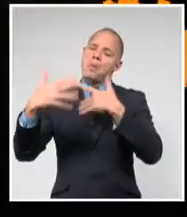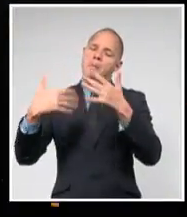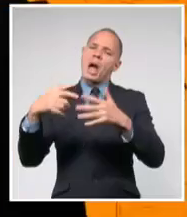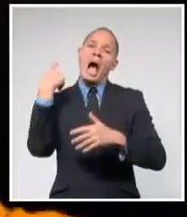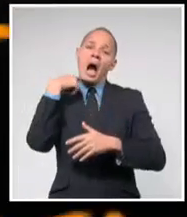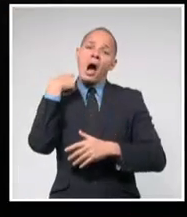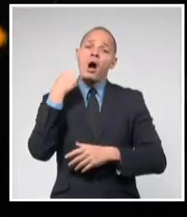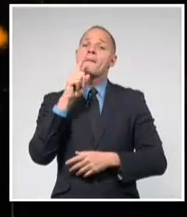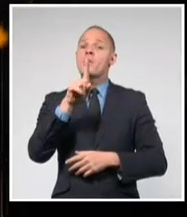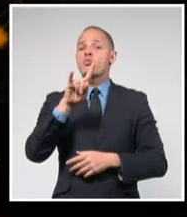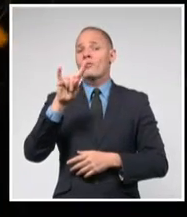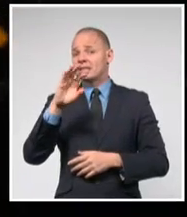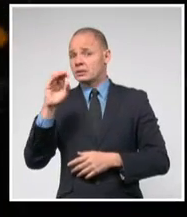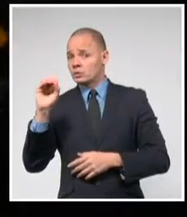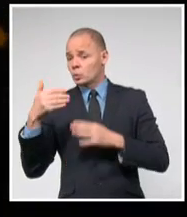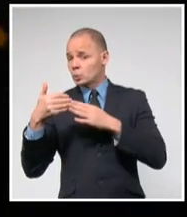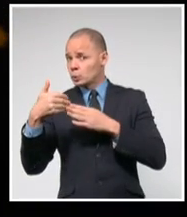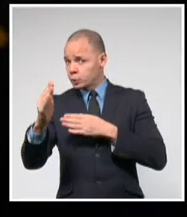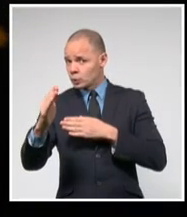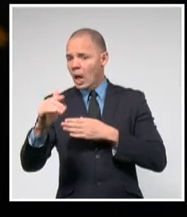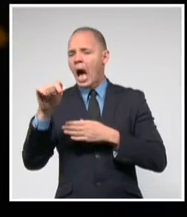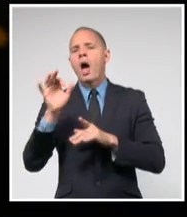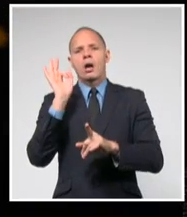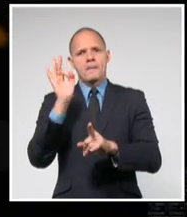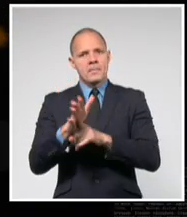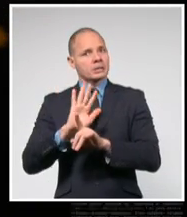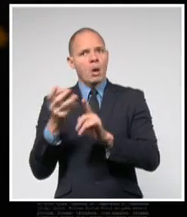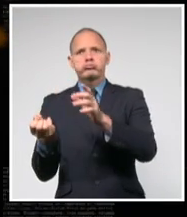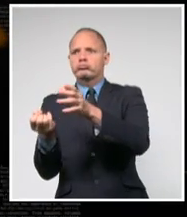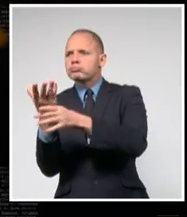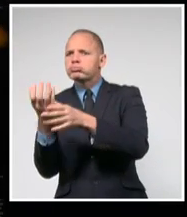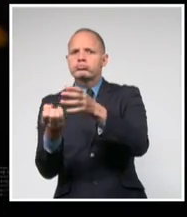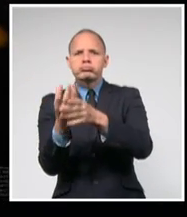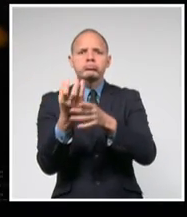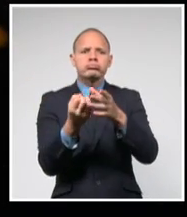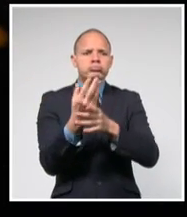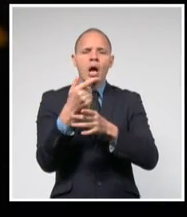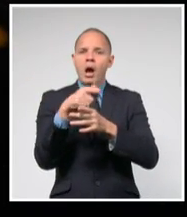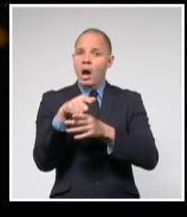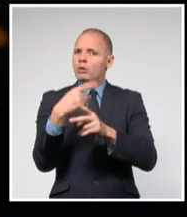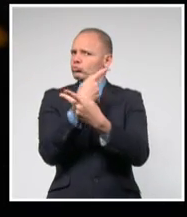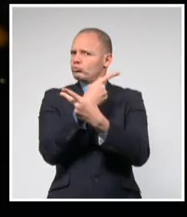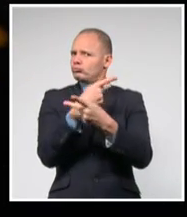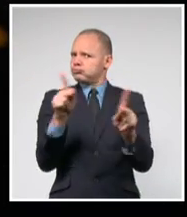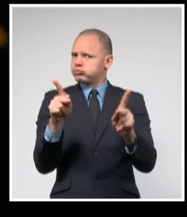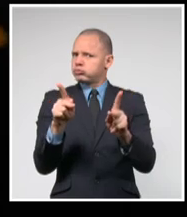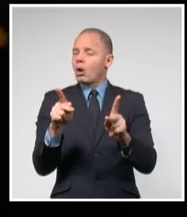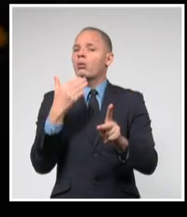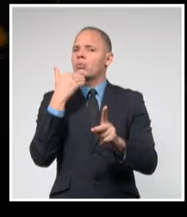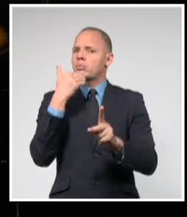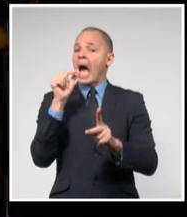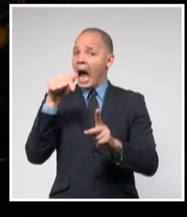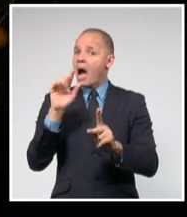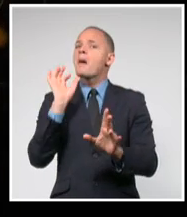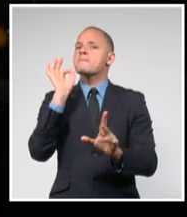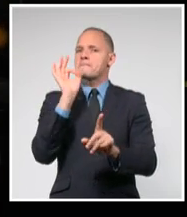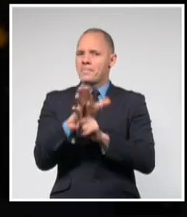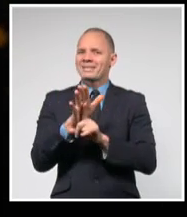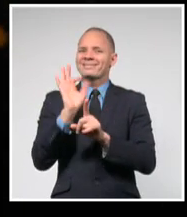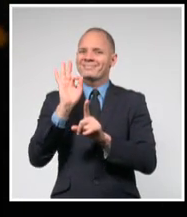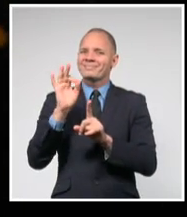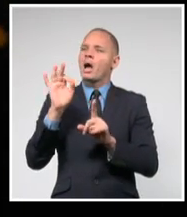de carácter profesional. Se establecen vínculos organizativos con su par de los Estados Unidos y a inicios de la centuria llegan a Cuba